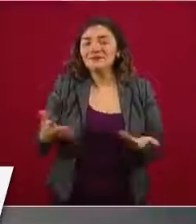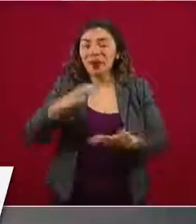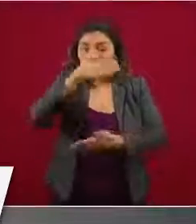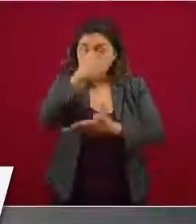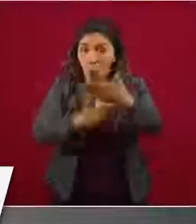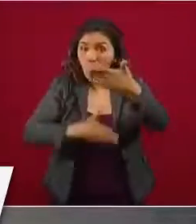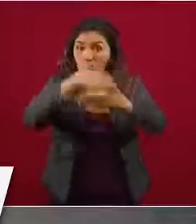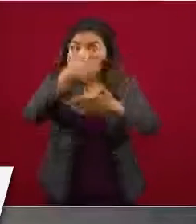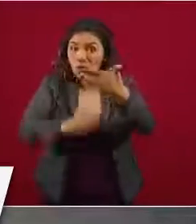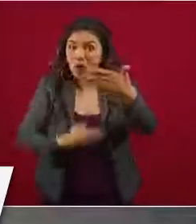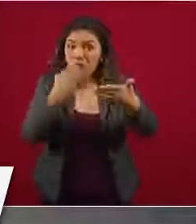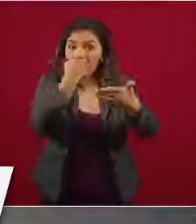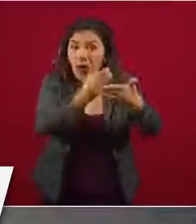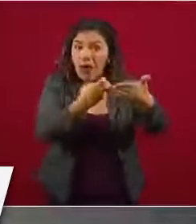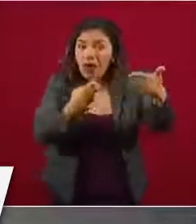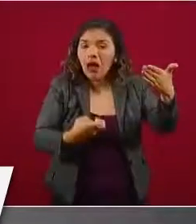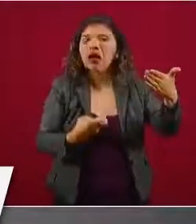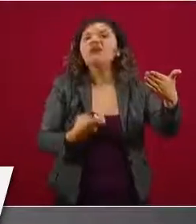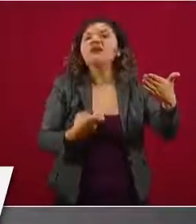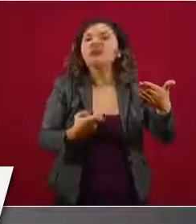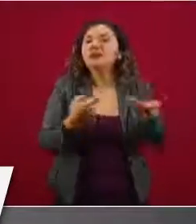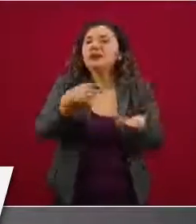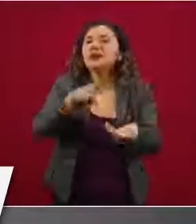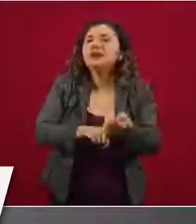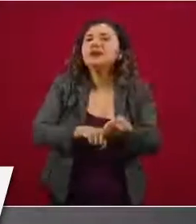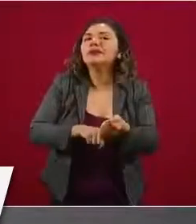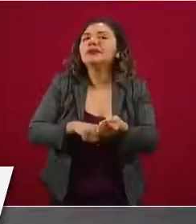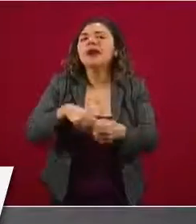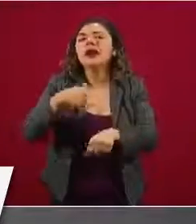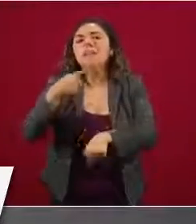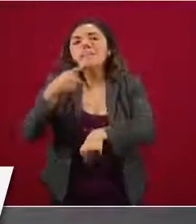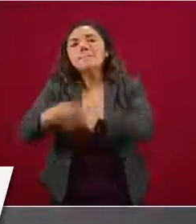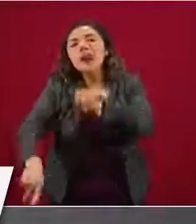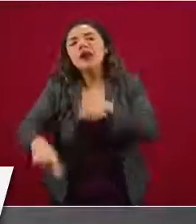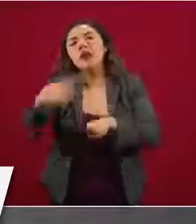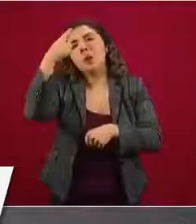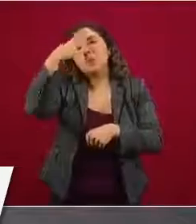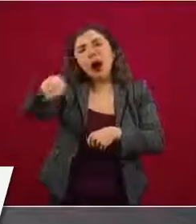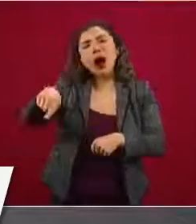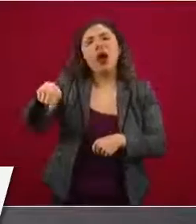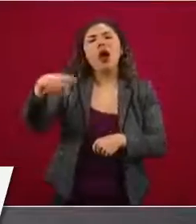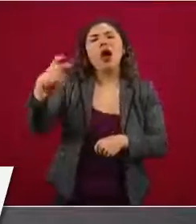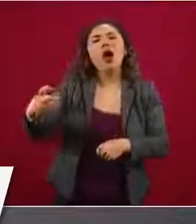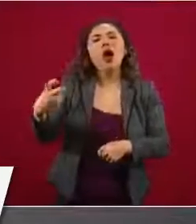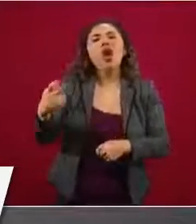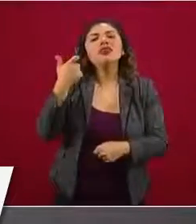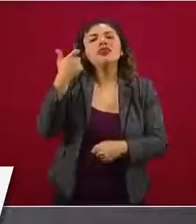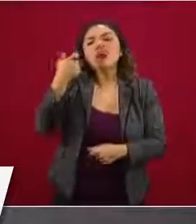contratos que afectaban la hacienda pública,